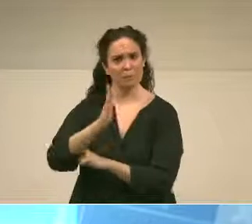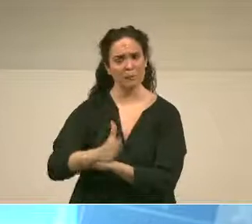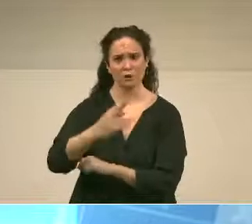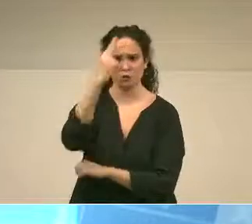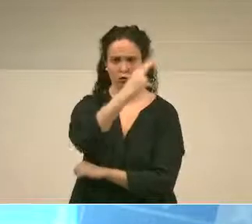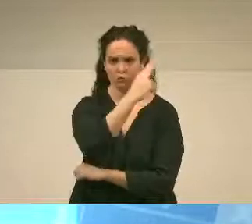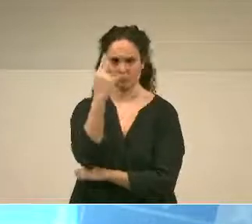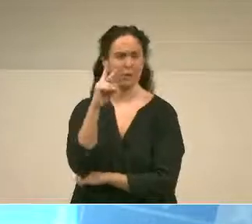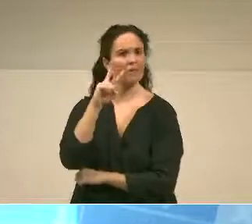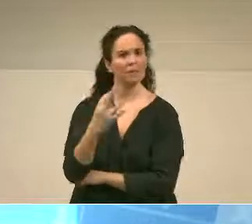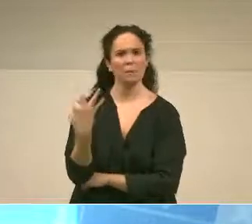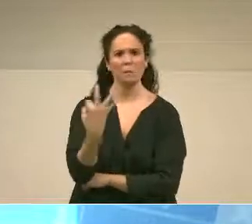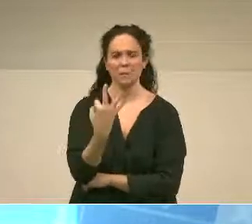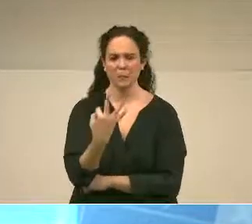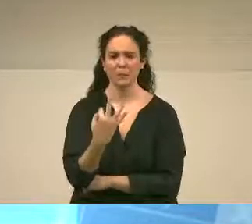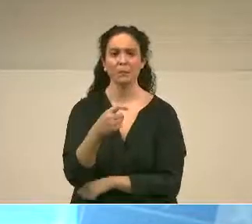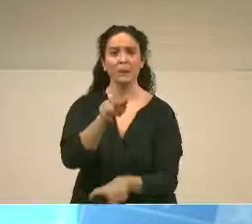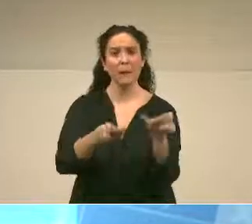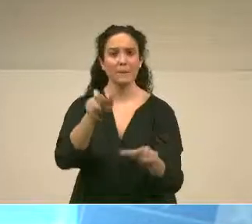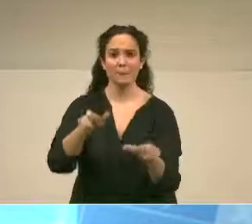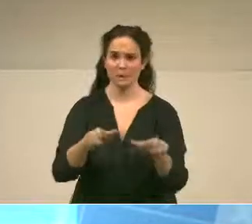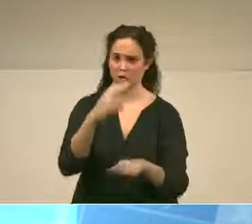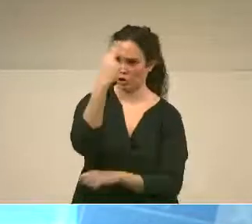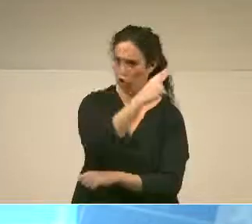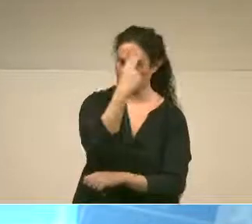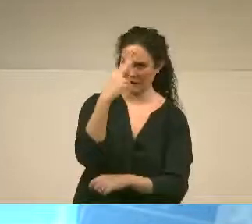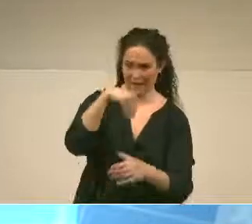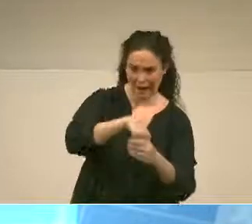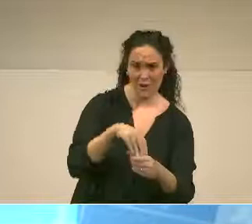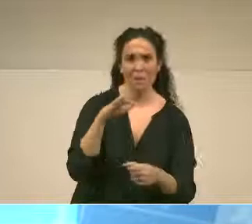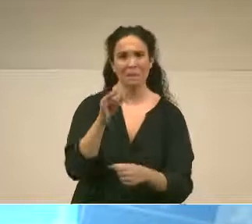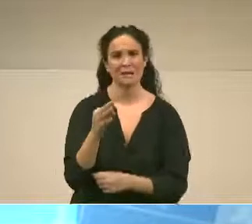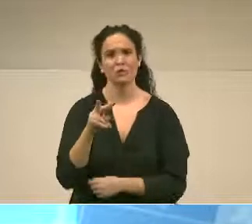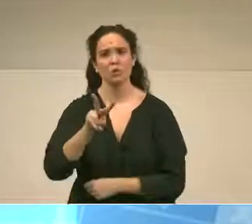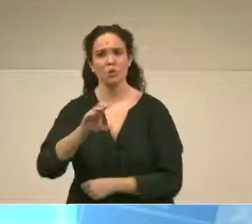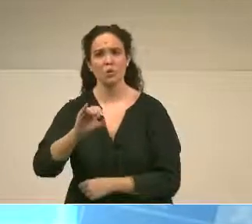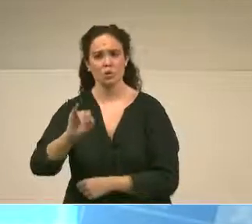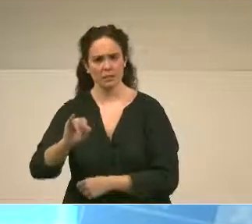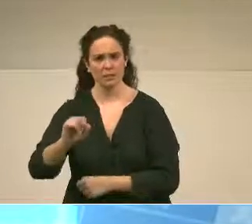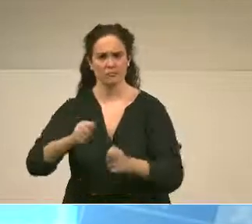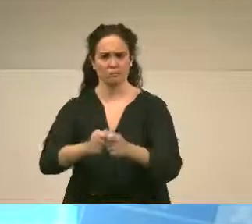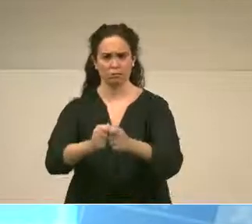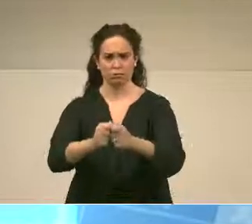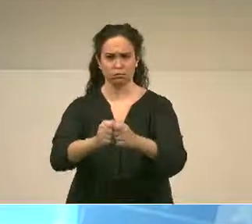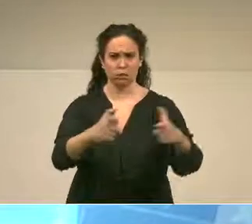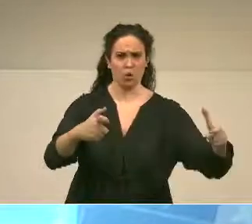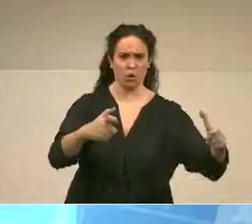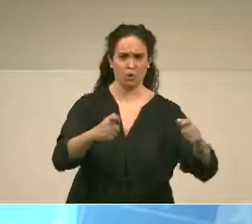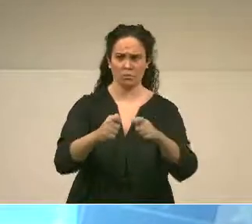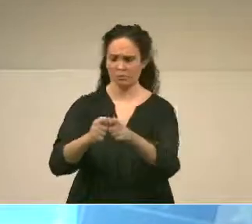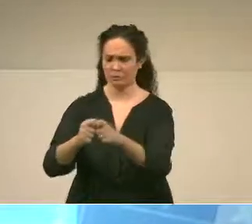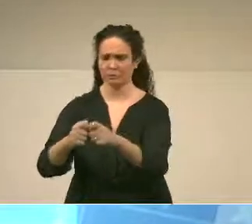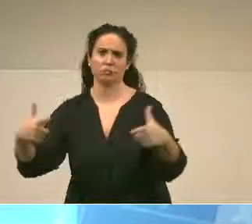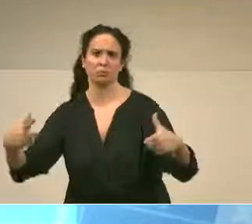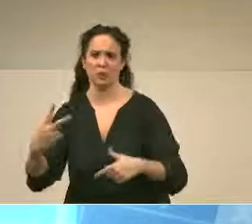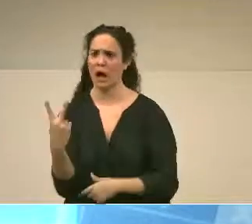observamos que el número de personas ingresadas tanto en planta como en las UCIs ha experimentado un aumento importante, como